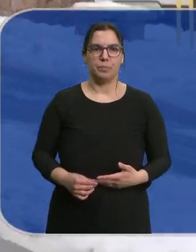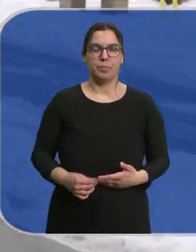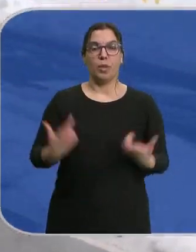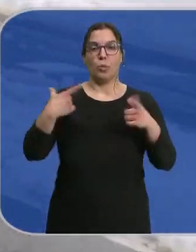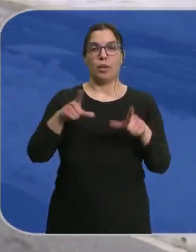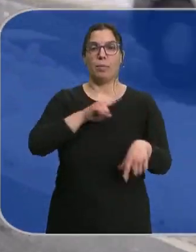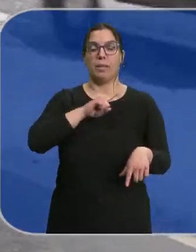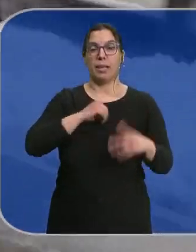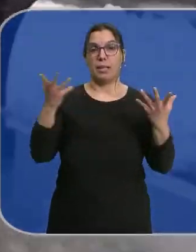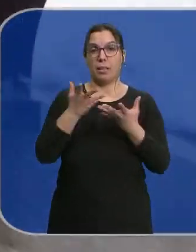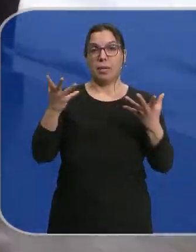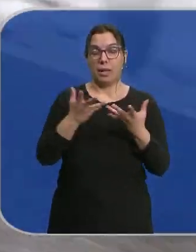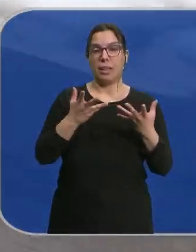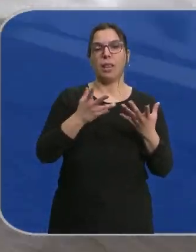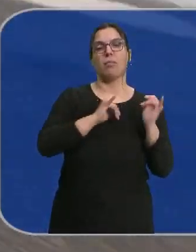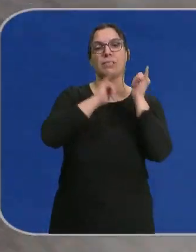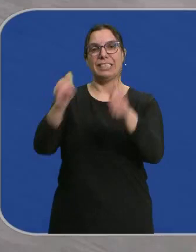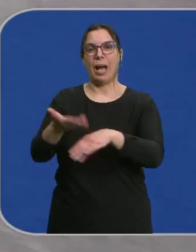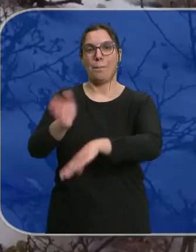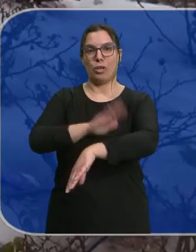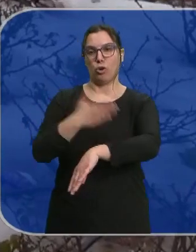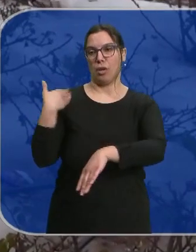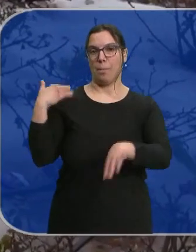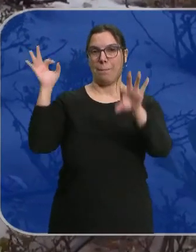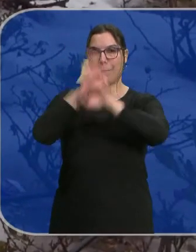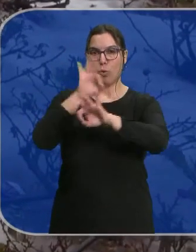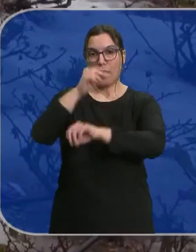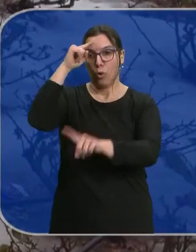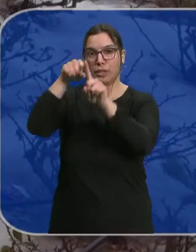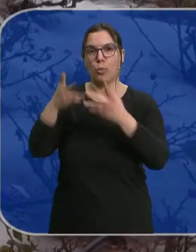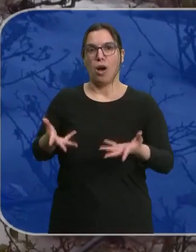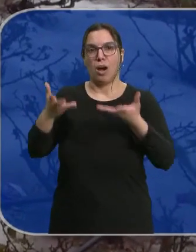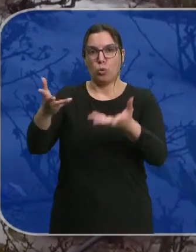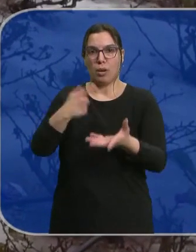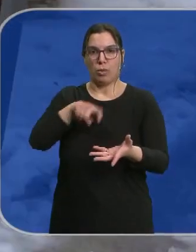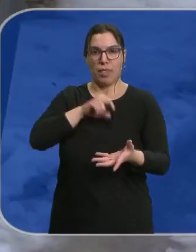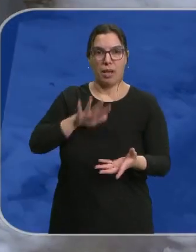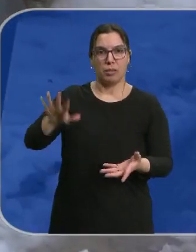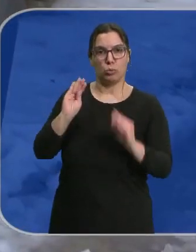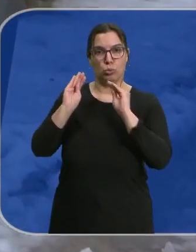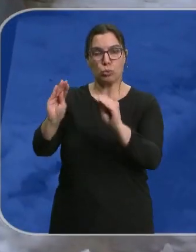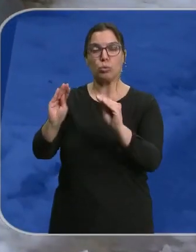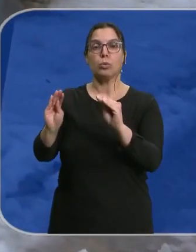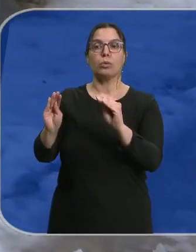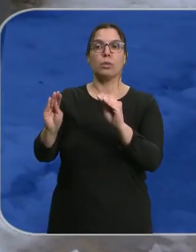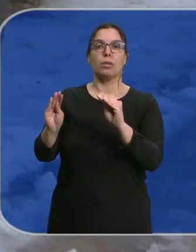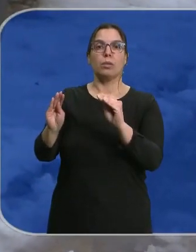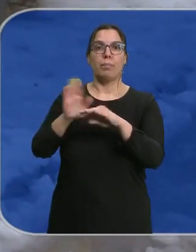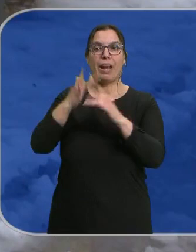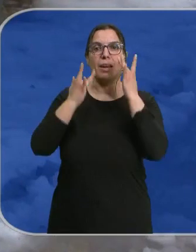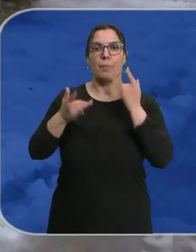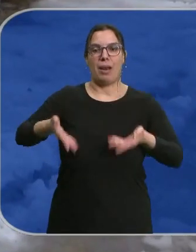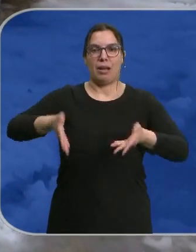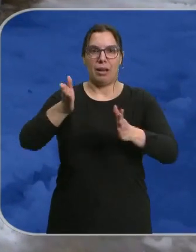La Unidad Militar de Emergencias, la UME, ha llegado a Mallorca esta madrugada. Su misión es ayudar a los cuerpos y fuerzas de seguridad del Estado a limpiar